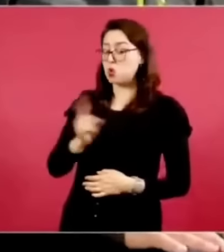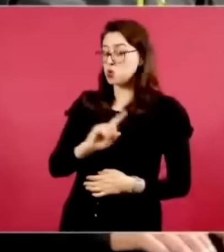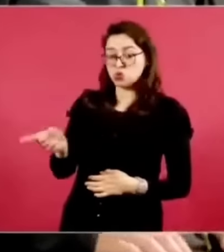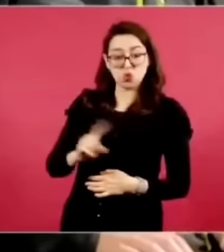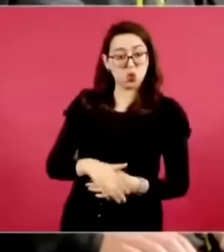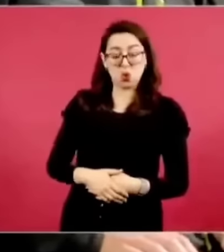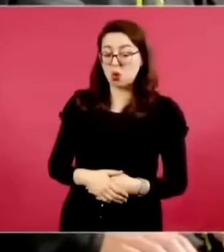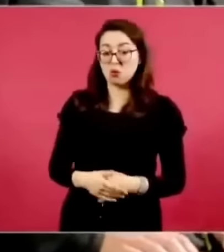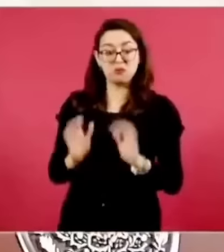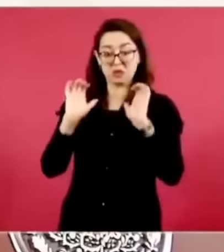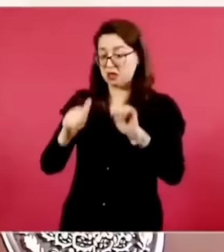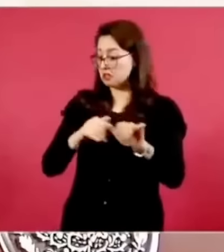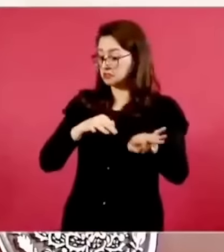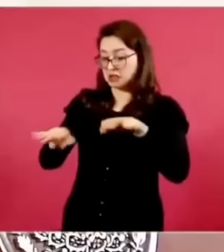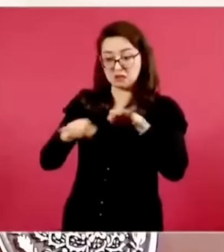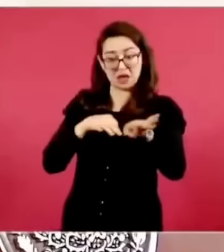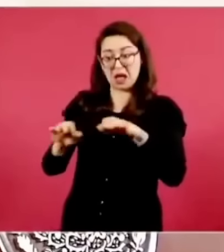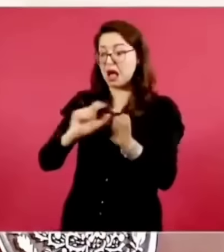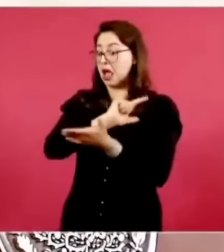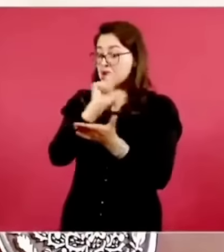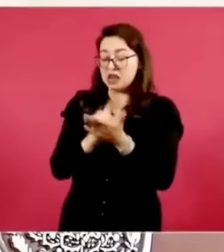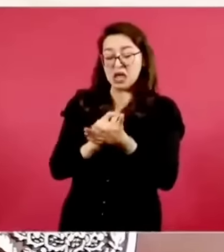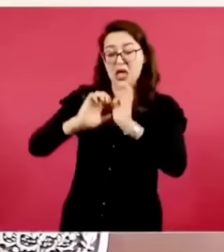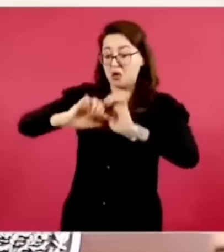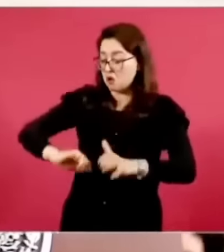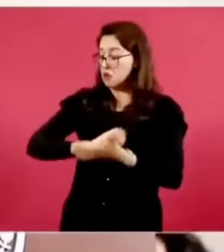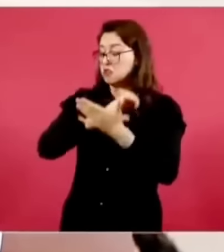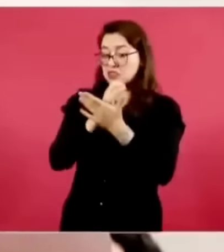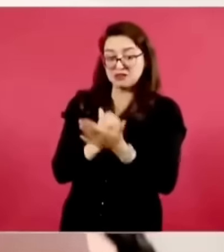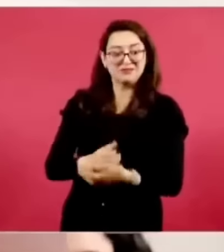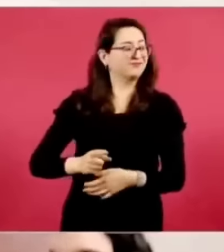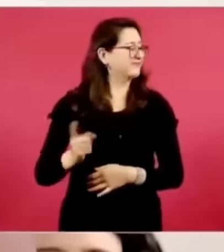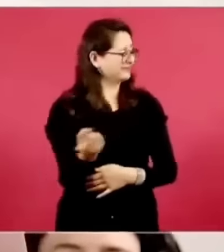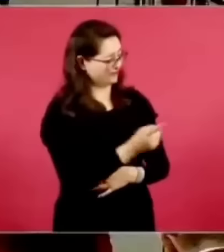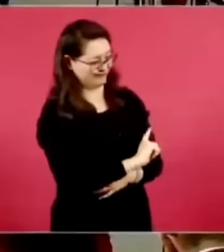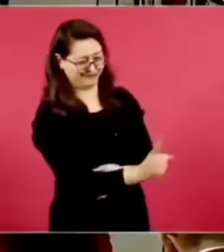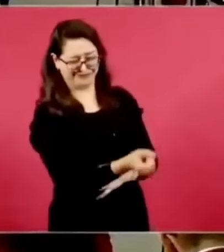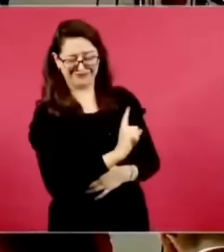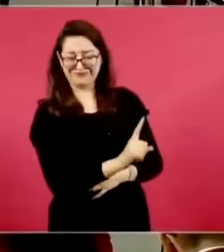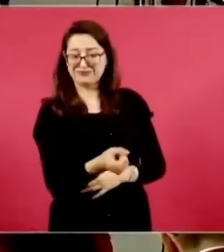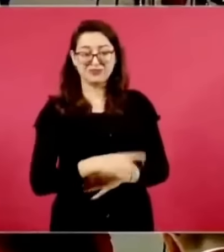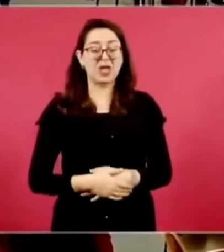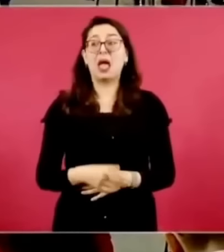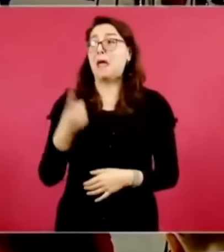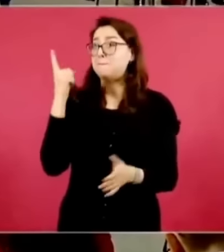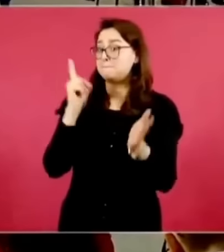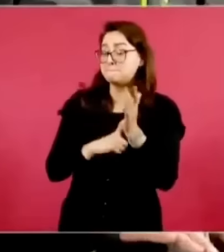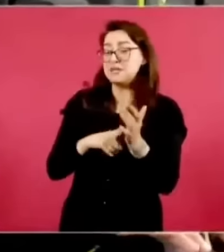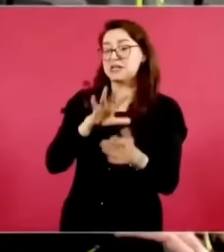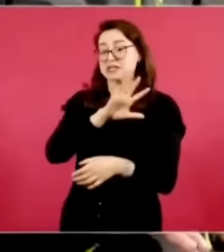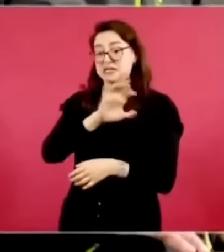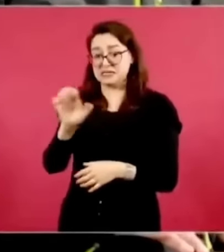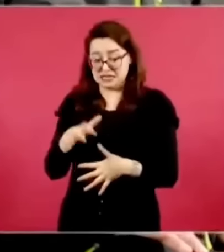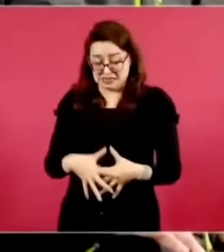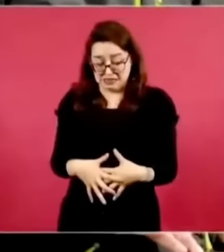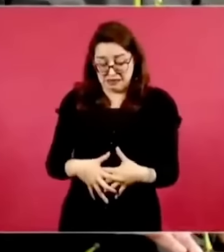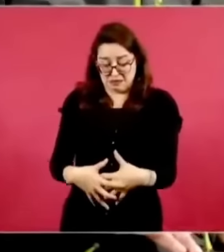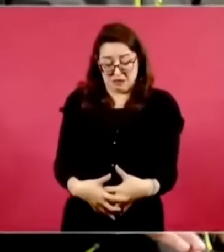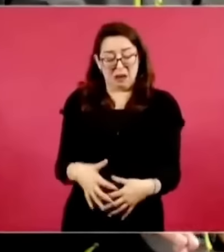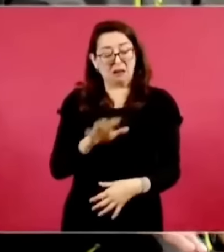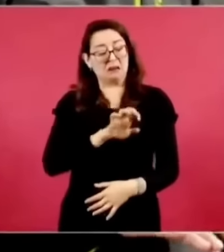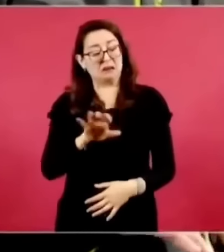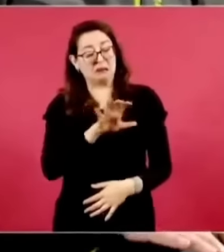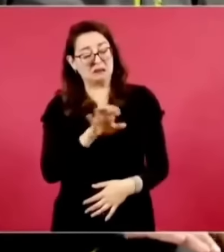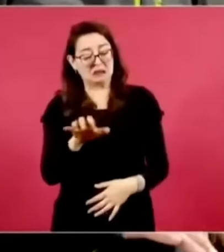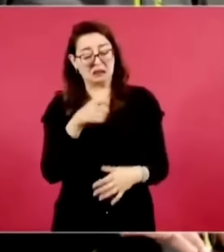prestaciones de ley no han sido contratados no no Claro hay más de 15 parteras que reciben 500 pesos de apoyo